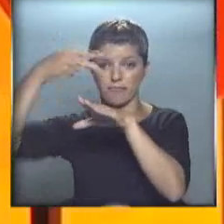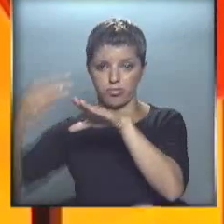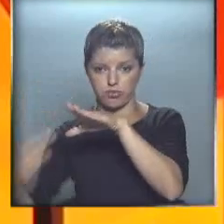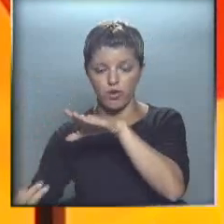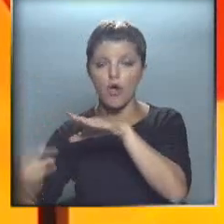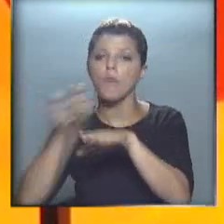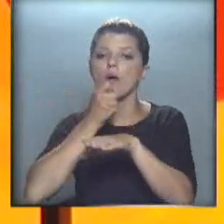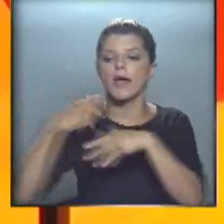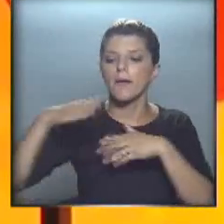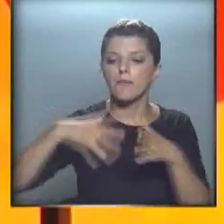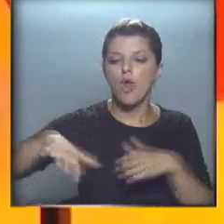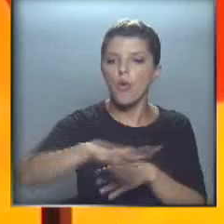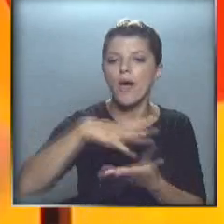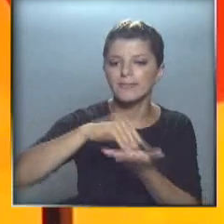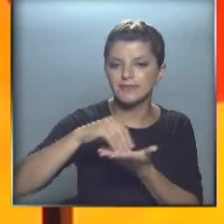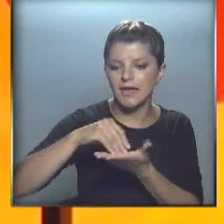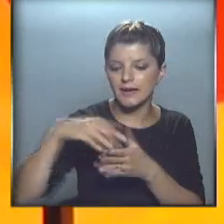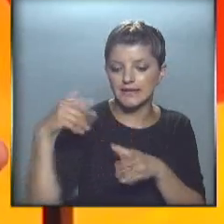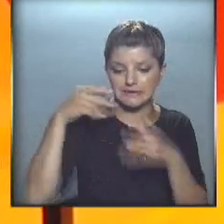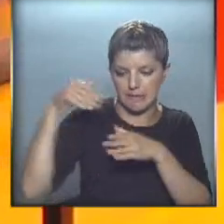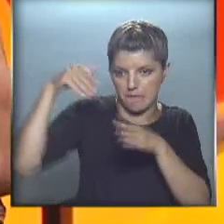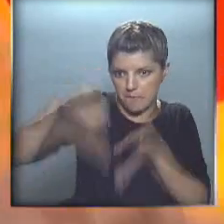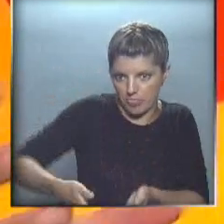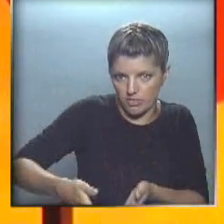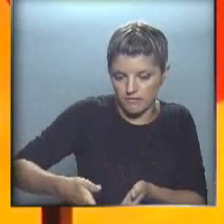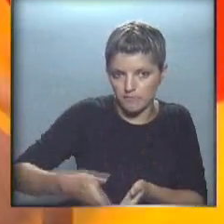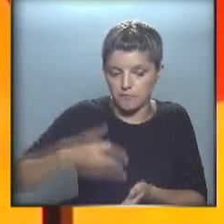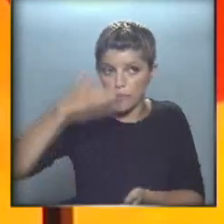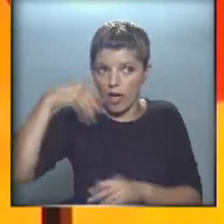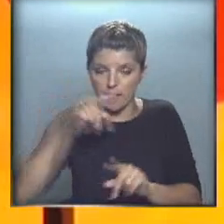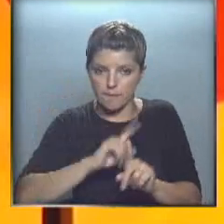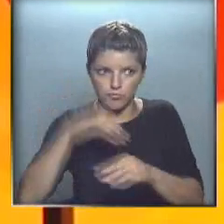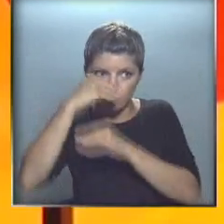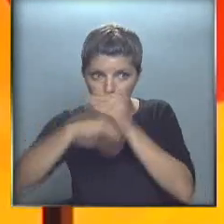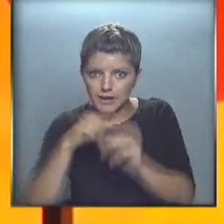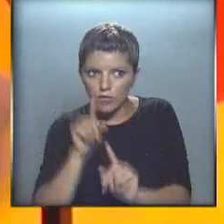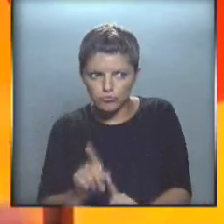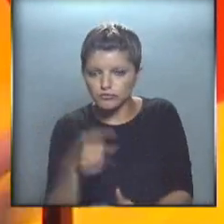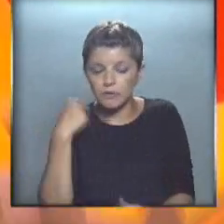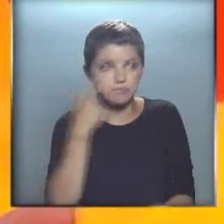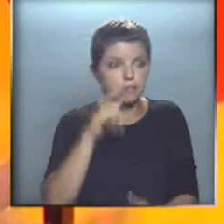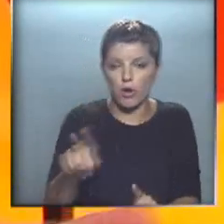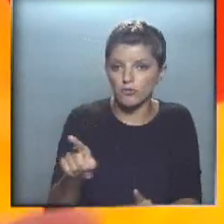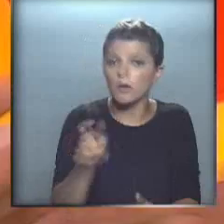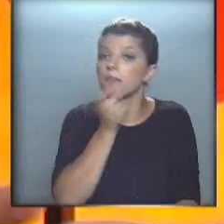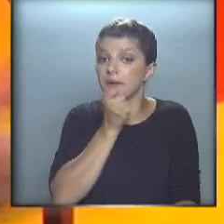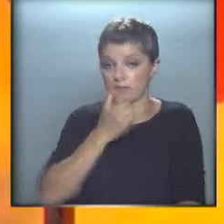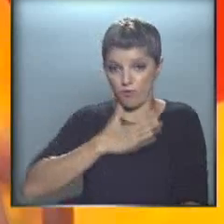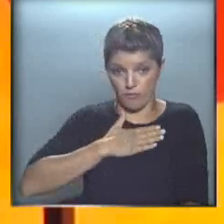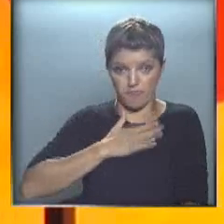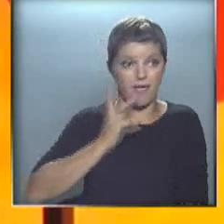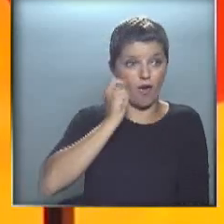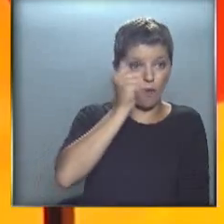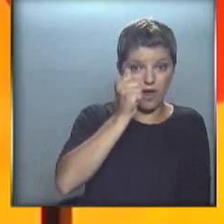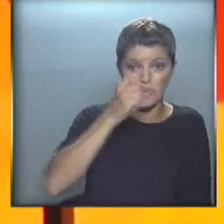fosas comunes, es decir, desconociendo los familiares dónde estaban esos cuerpos. O sea, mis abuelos no, ni yo conocemos dónde están mi mamá y papá.